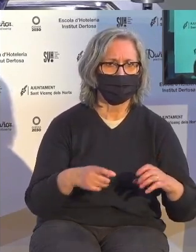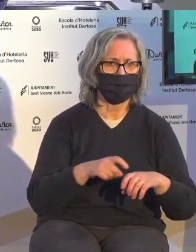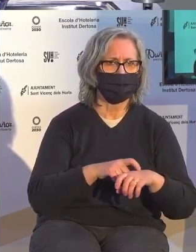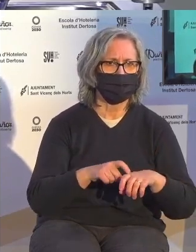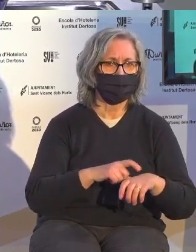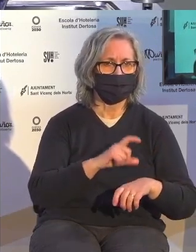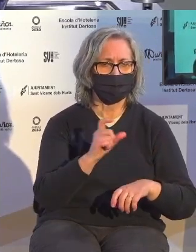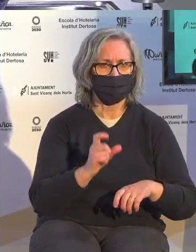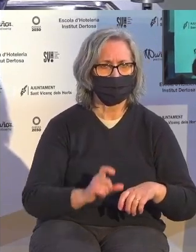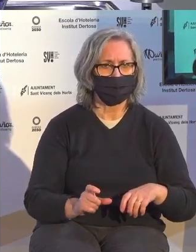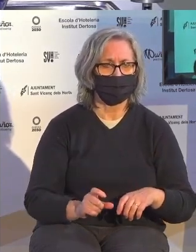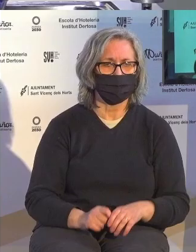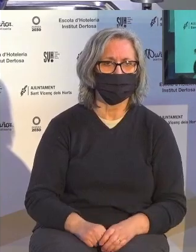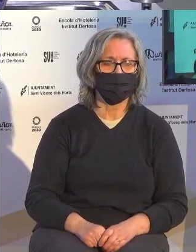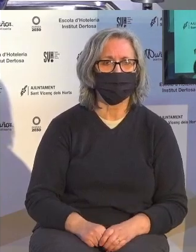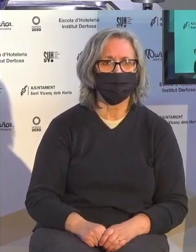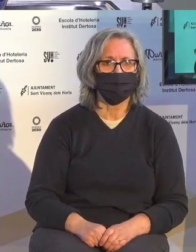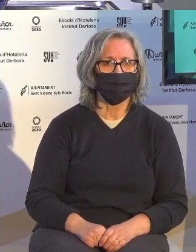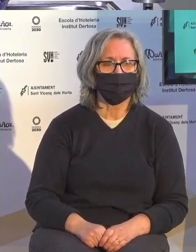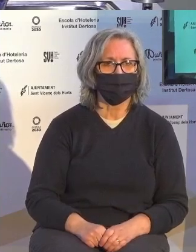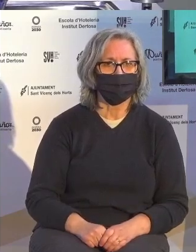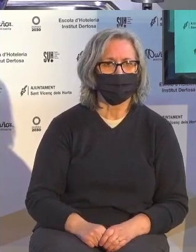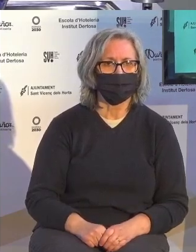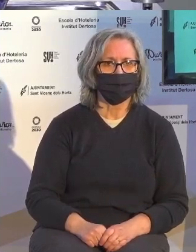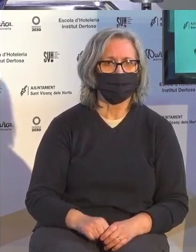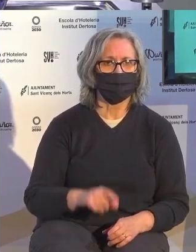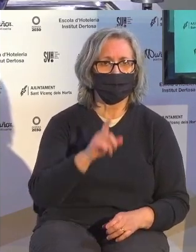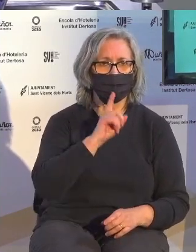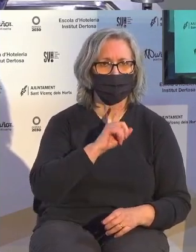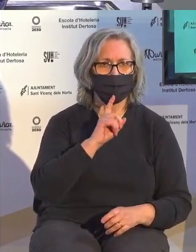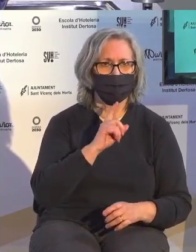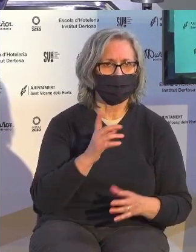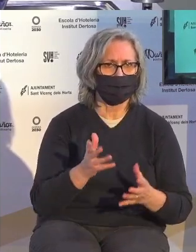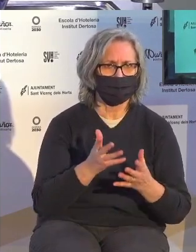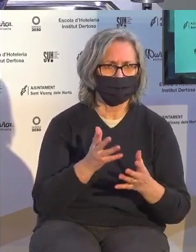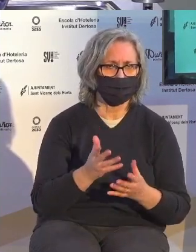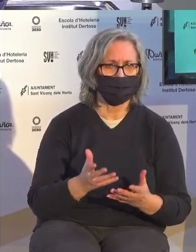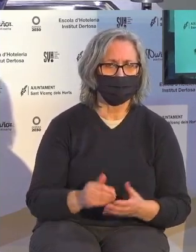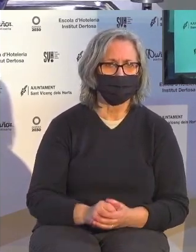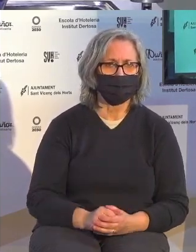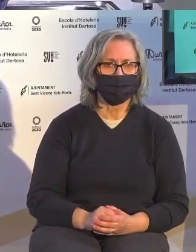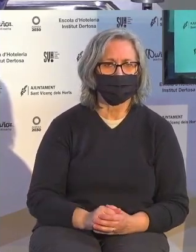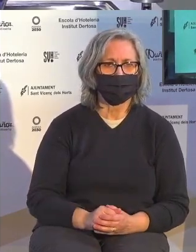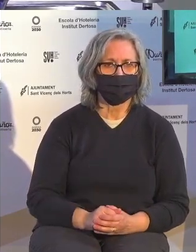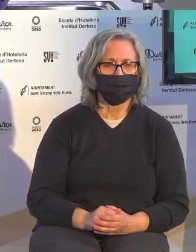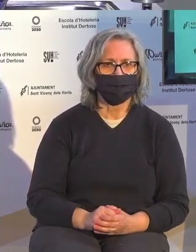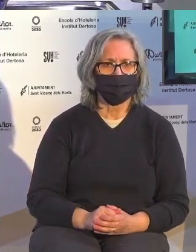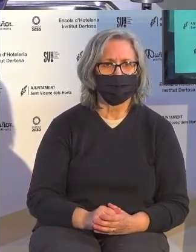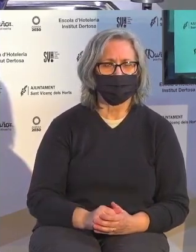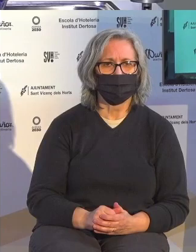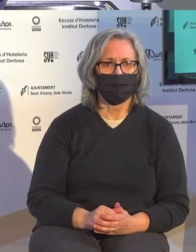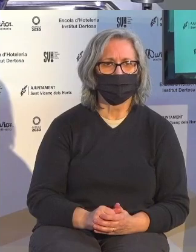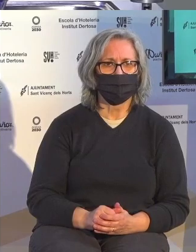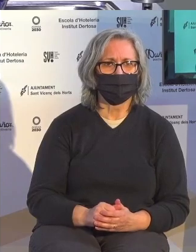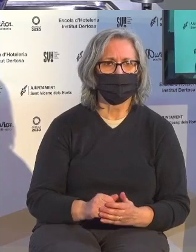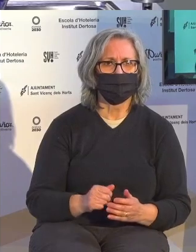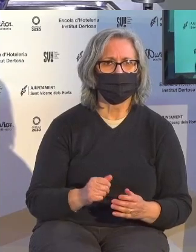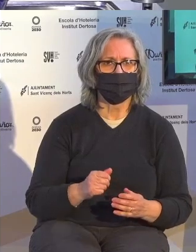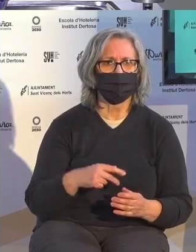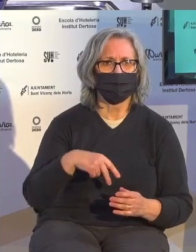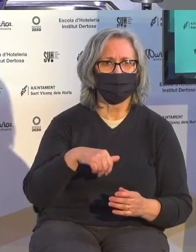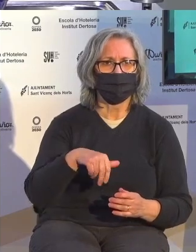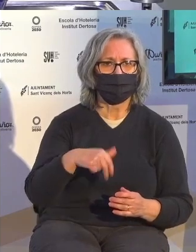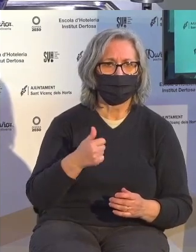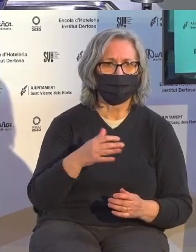un relato que no hay nada de solo hay nada y por eso solo